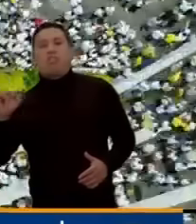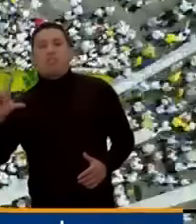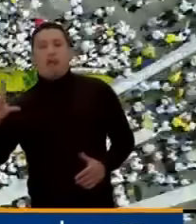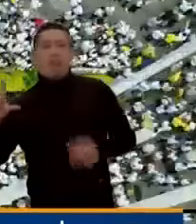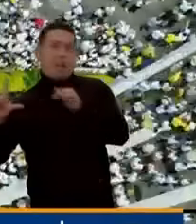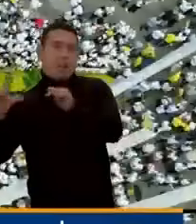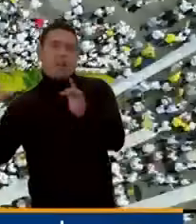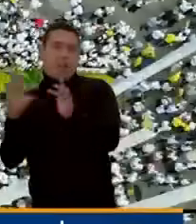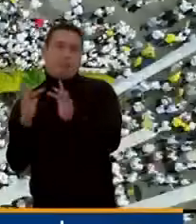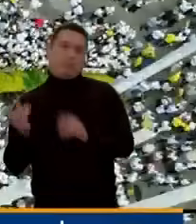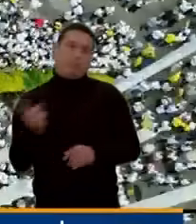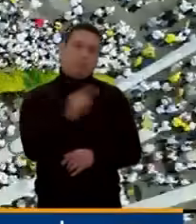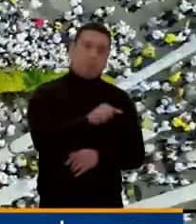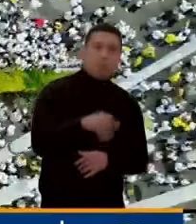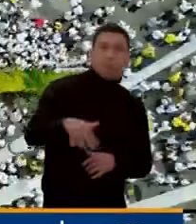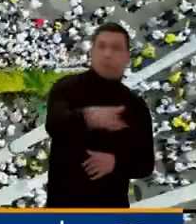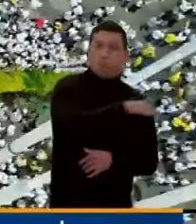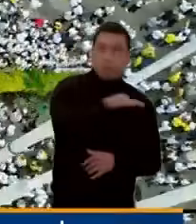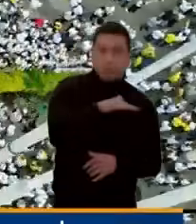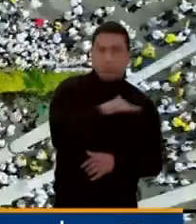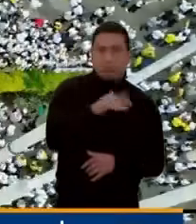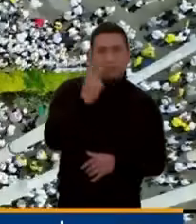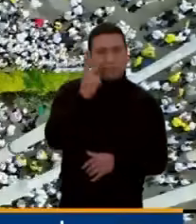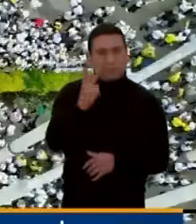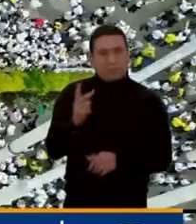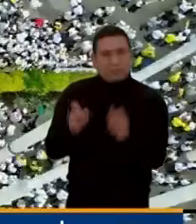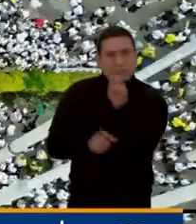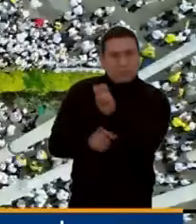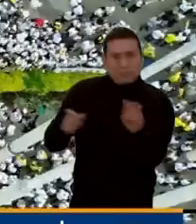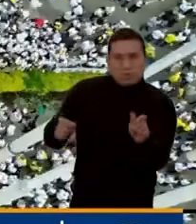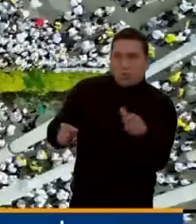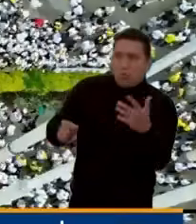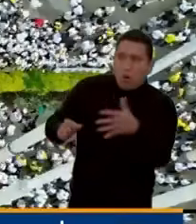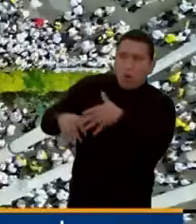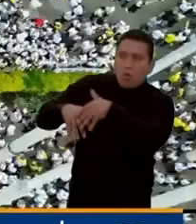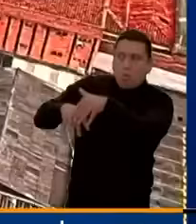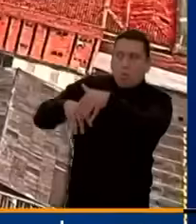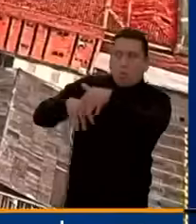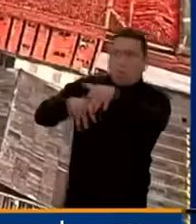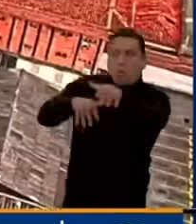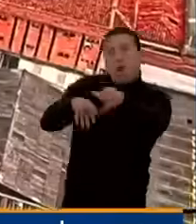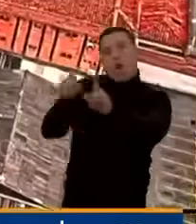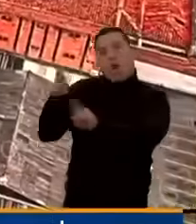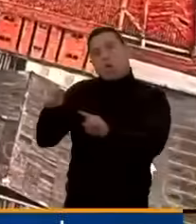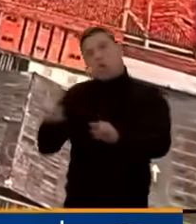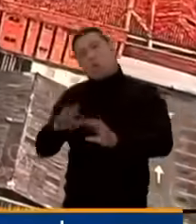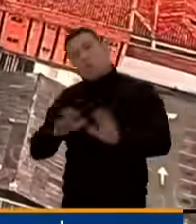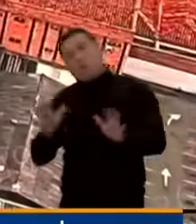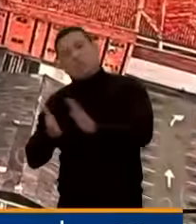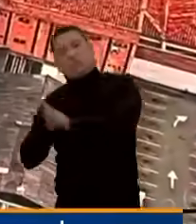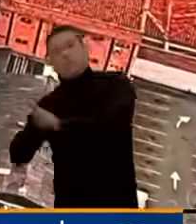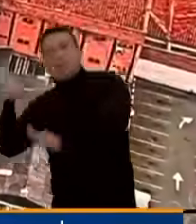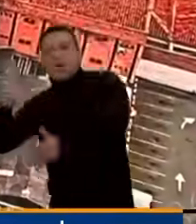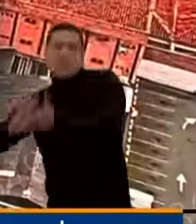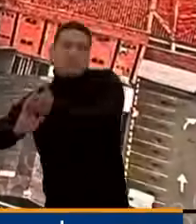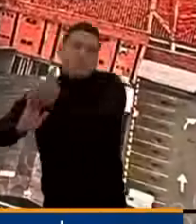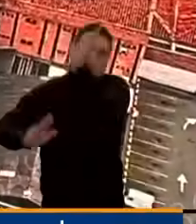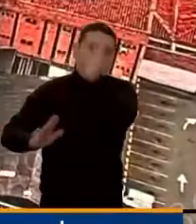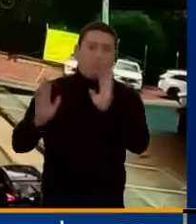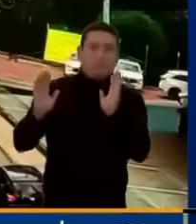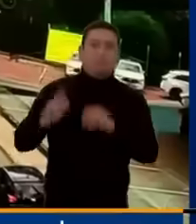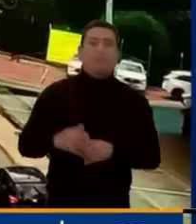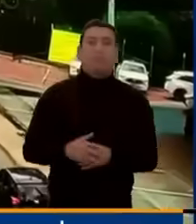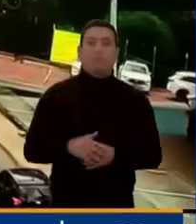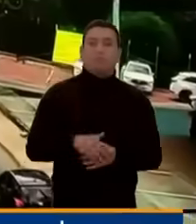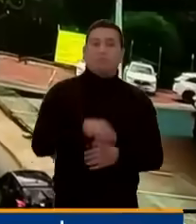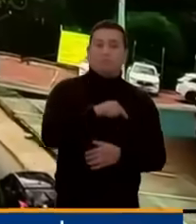este lado vamos viendo cómo algunas personas se van yendo. No solamente eso, aquí está el centro administrativo, la Alpujarra,